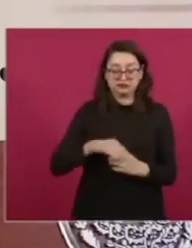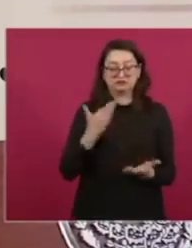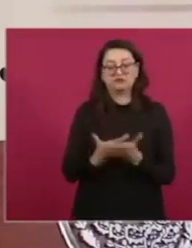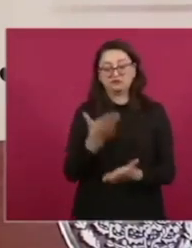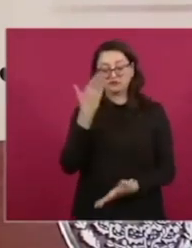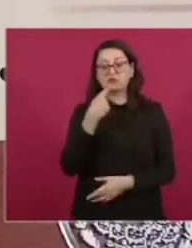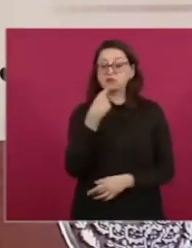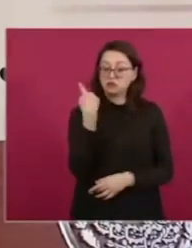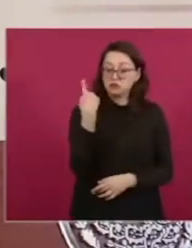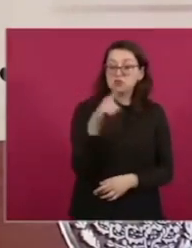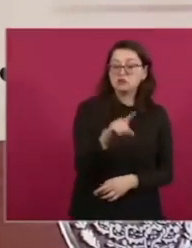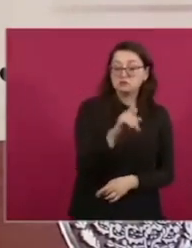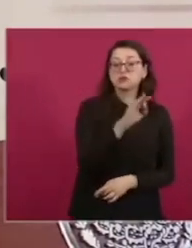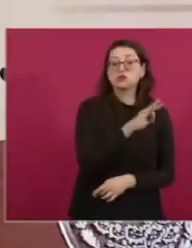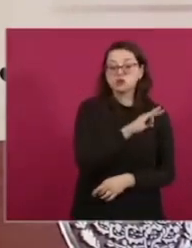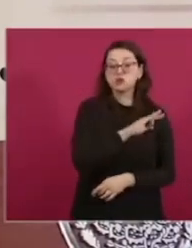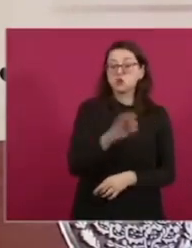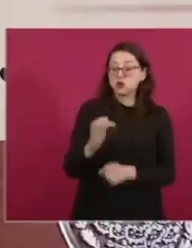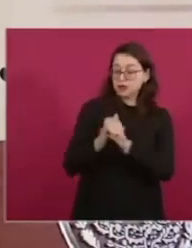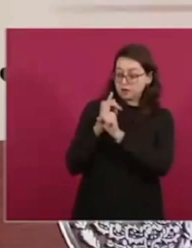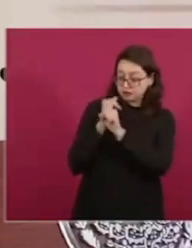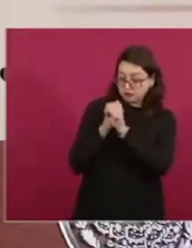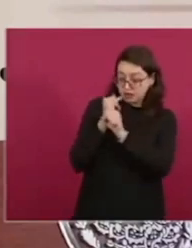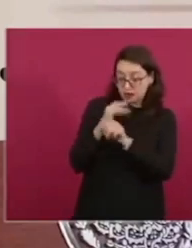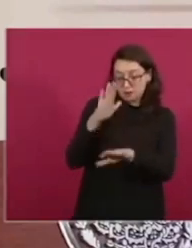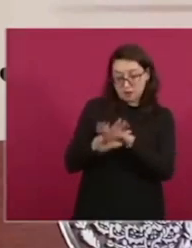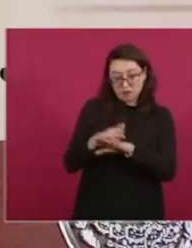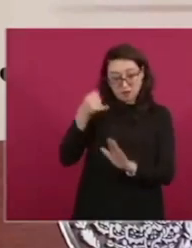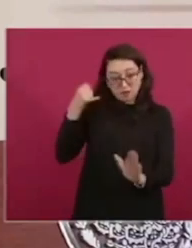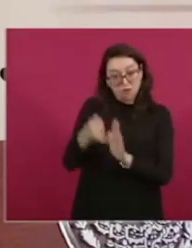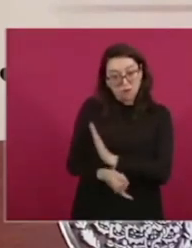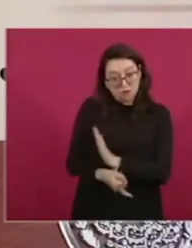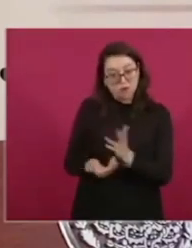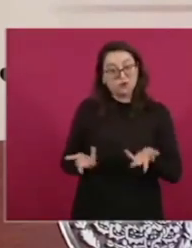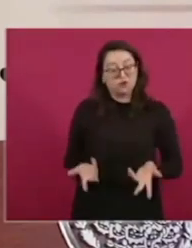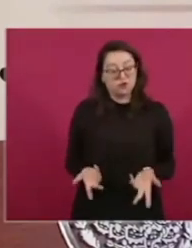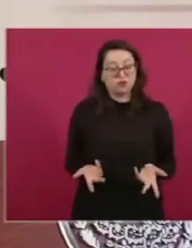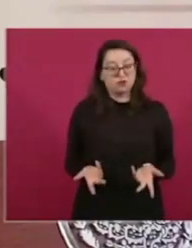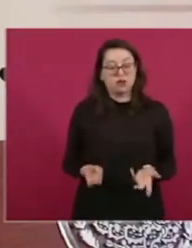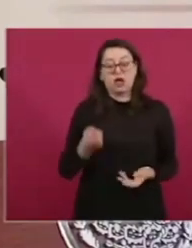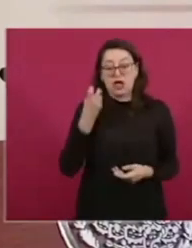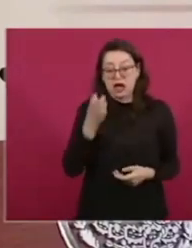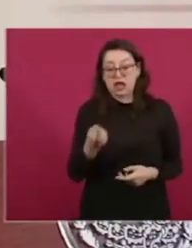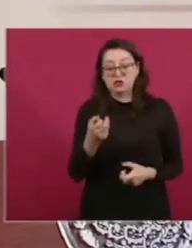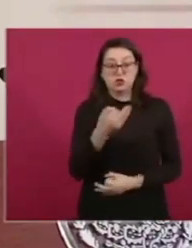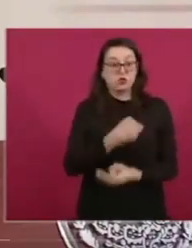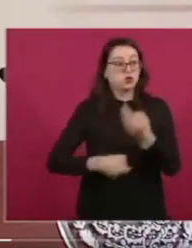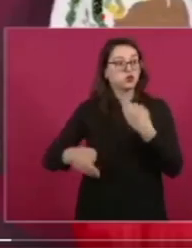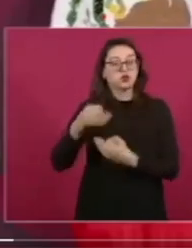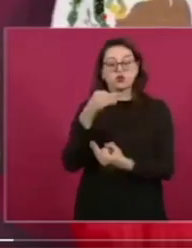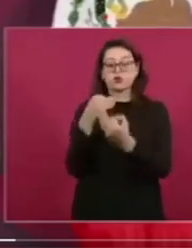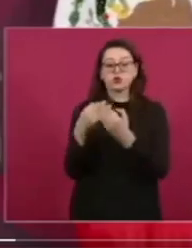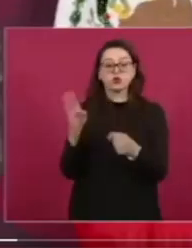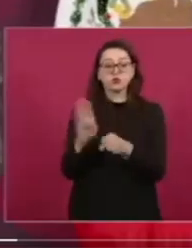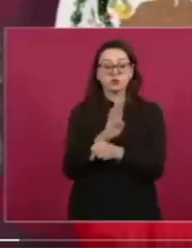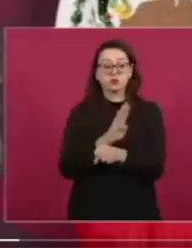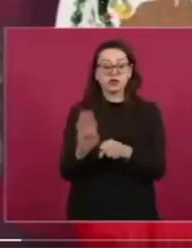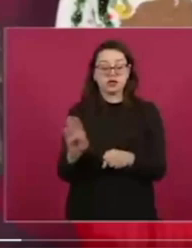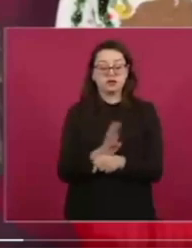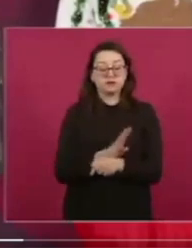pueden hacer una investigación, y a todos nos conviene que